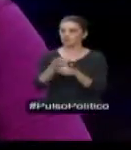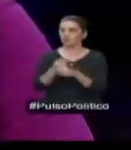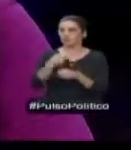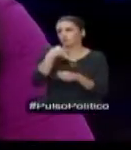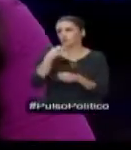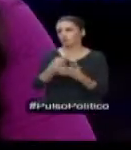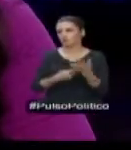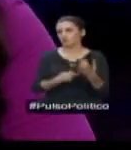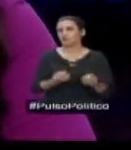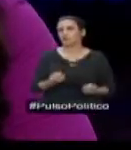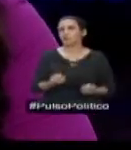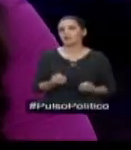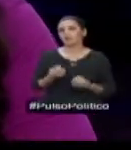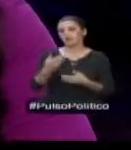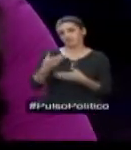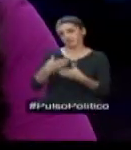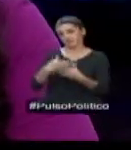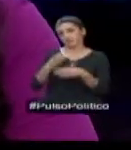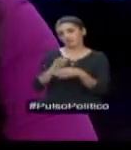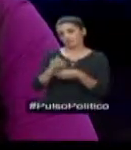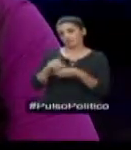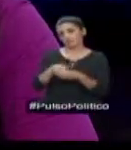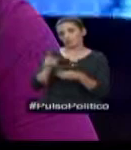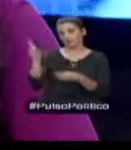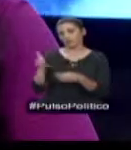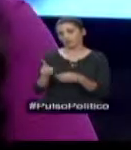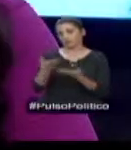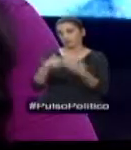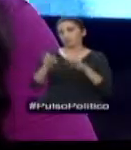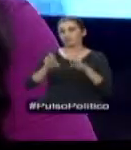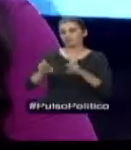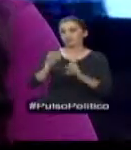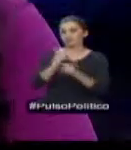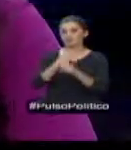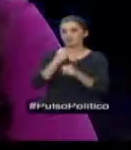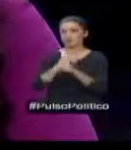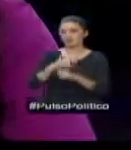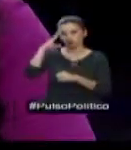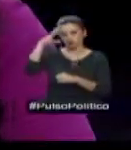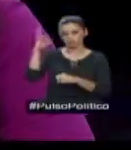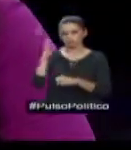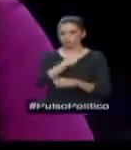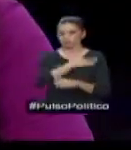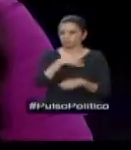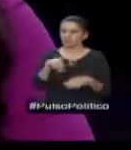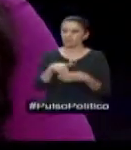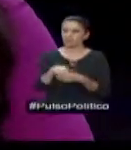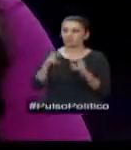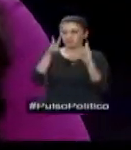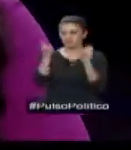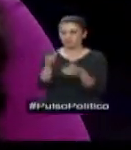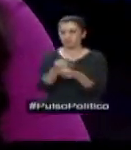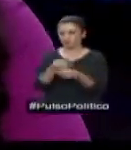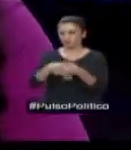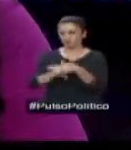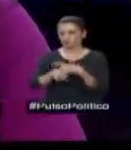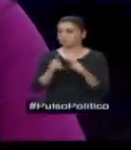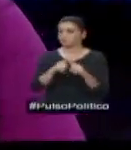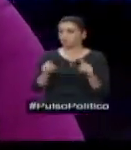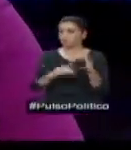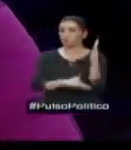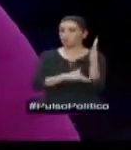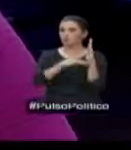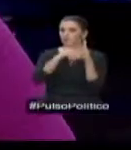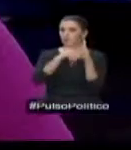que aprobamos en la asamblea nacional ya se permite la labor complementaria de las fuerzas armadas en temas de seguridad interna no obstante se está elevando